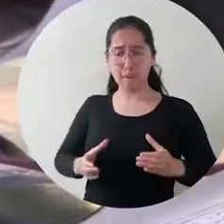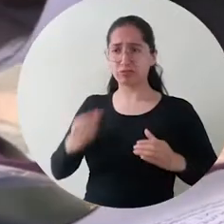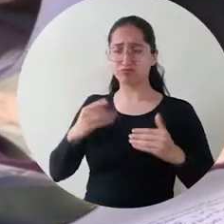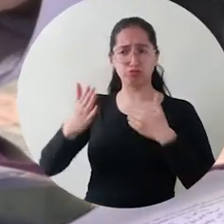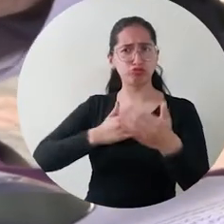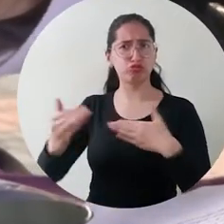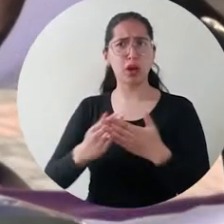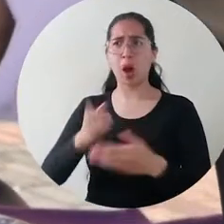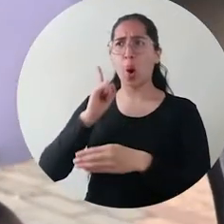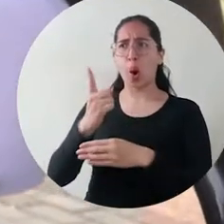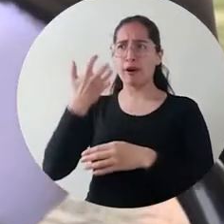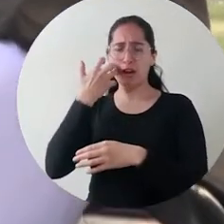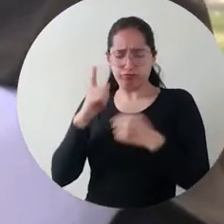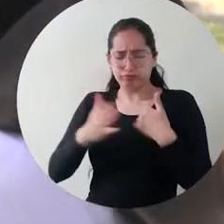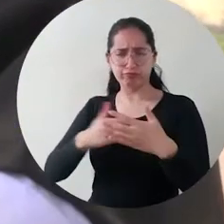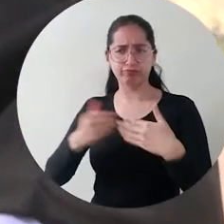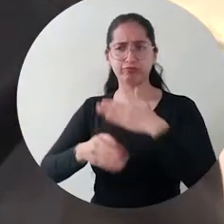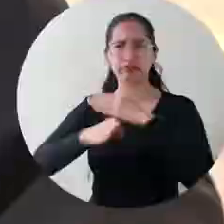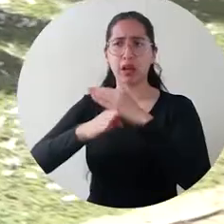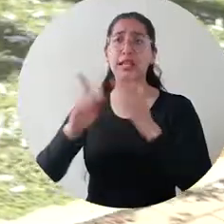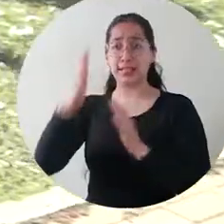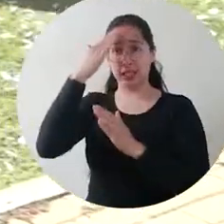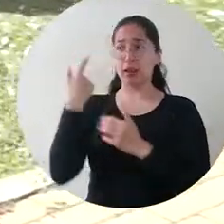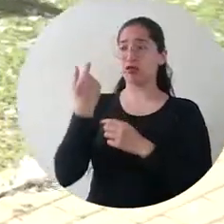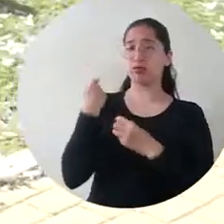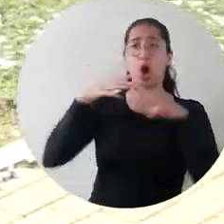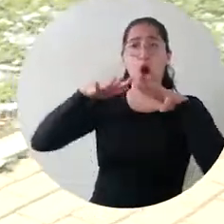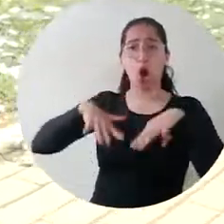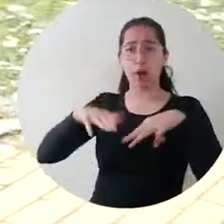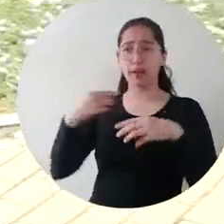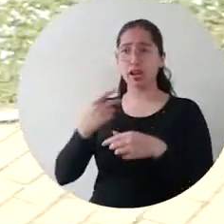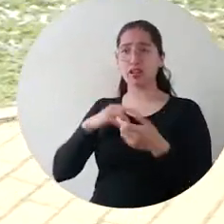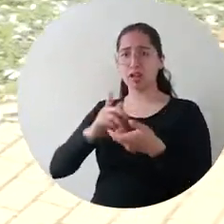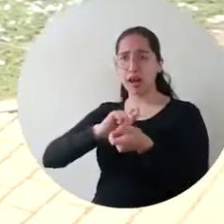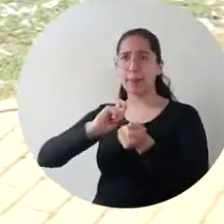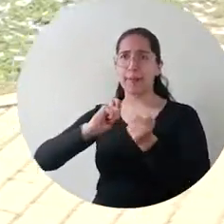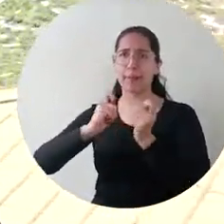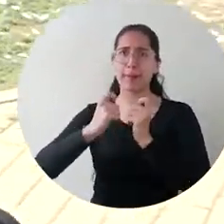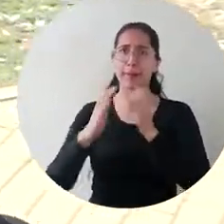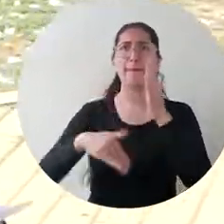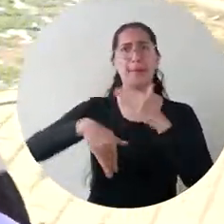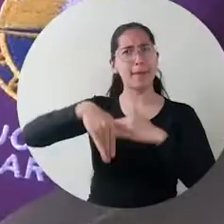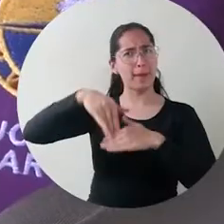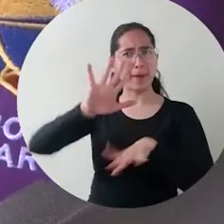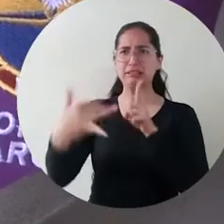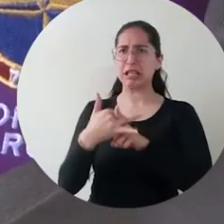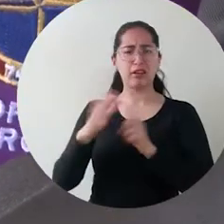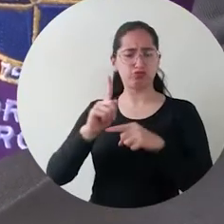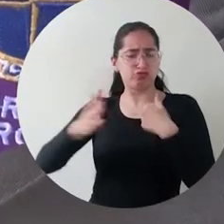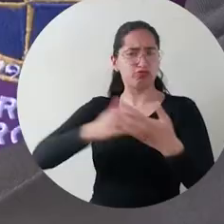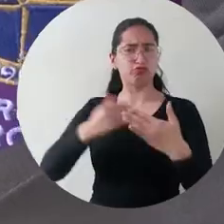física generada por una enfermedad y a pesar de que esta evoluciona en su cuerpo desde hace 8 meses, no lo detuvo para ser uno